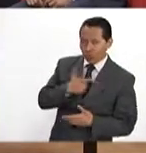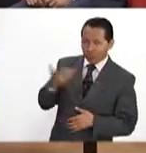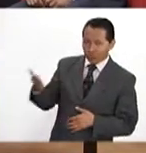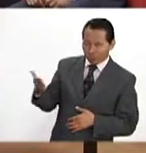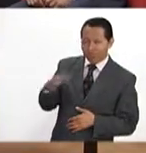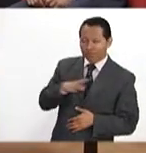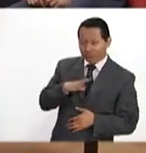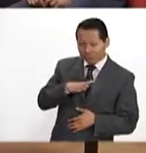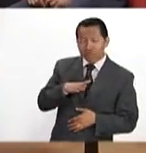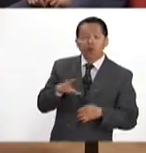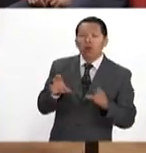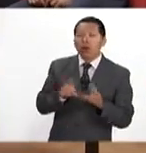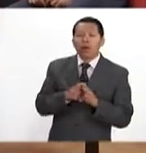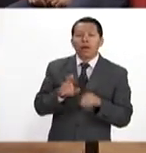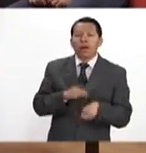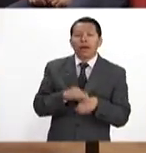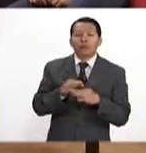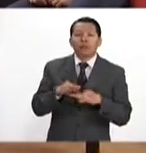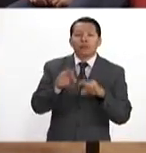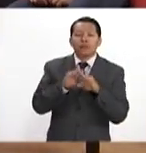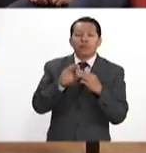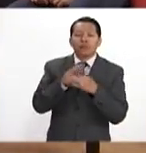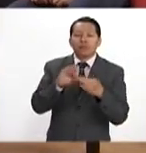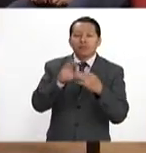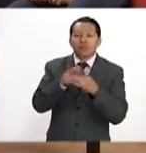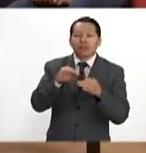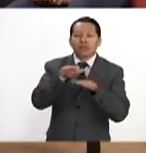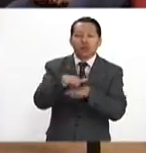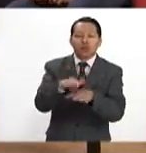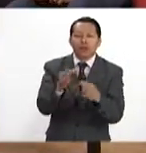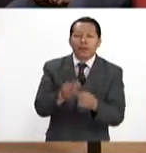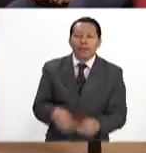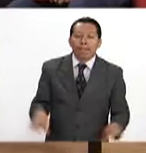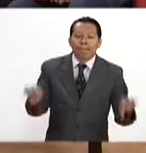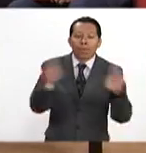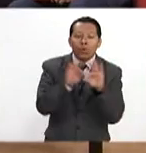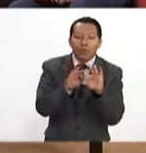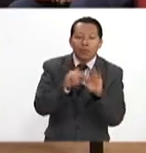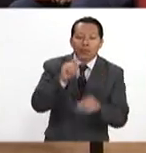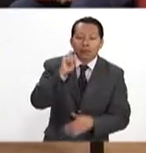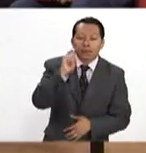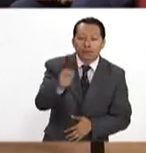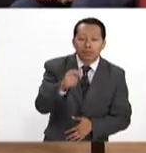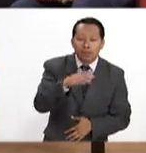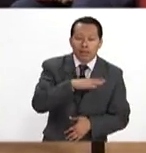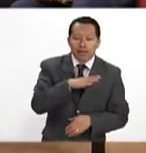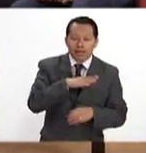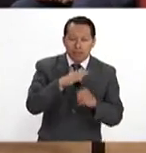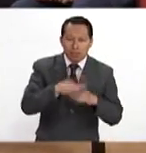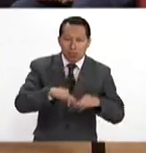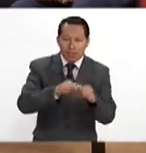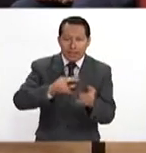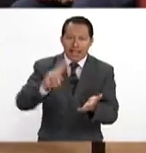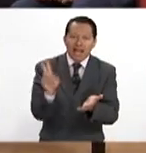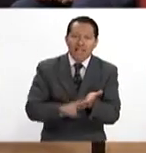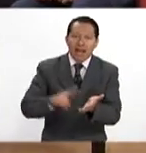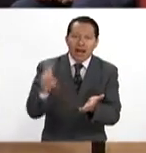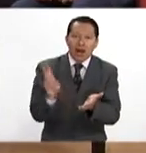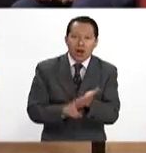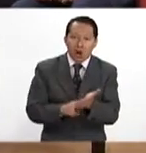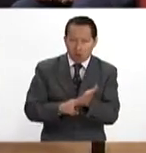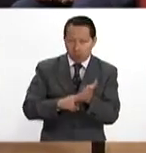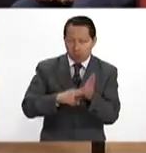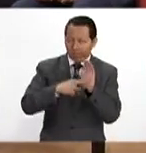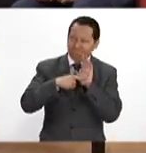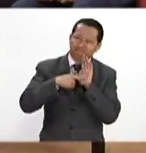aquí, sobre todo porque hablamos de la importancia de exaltar los valores en